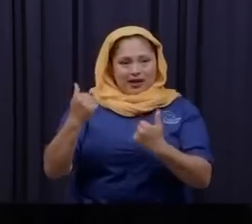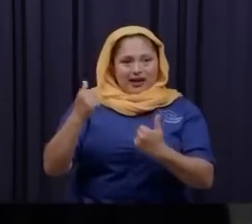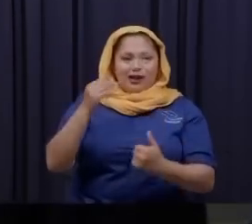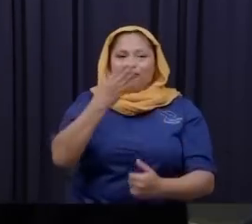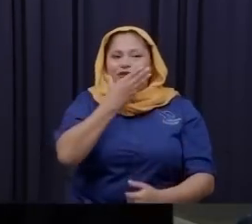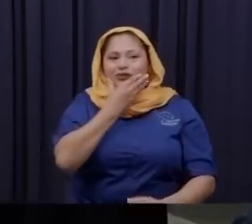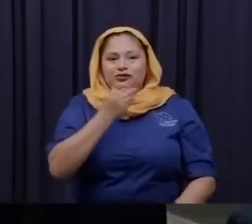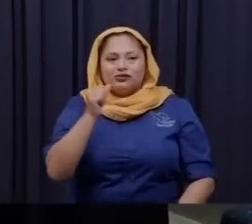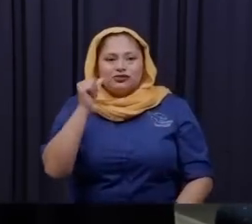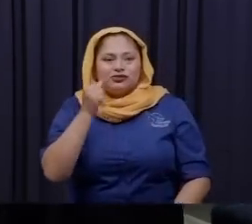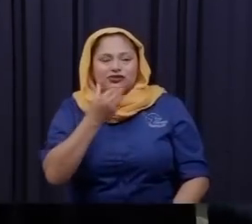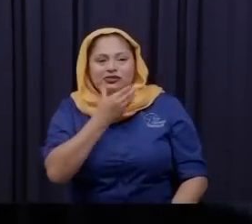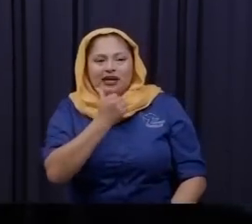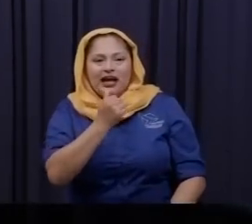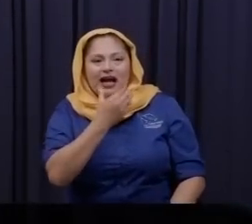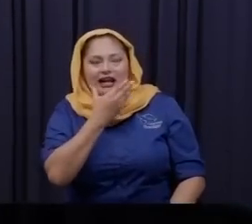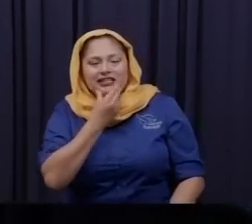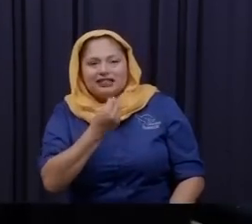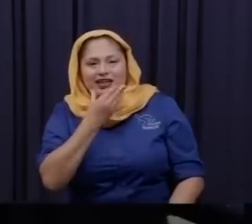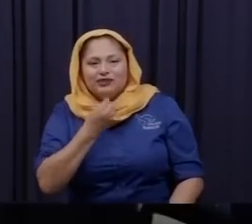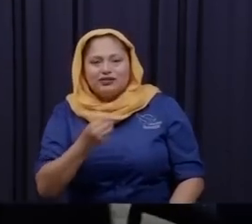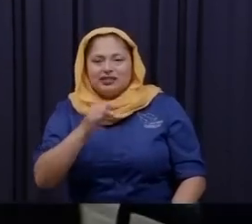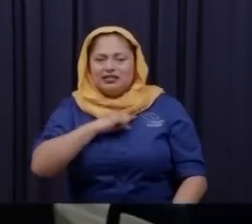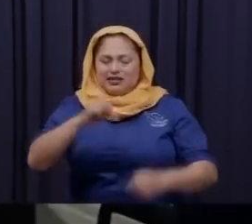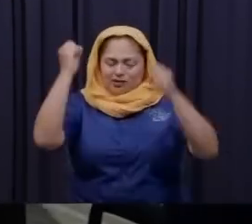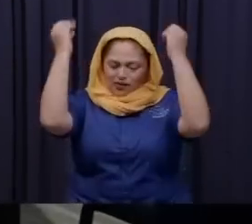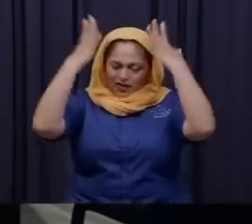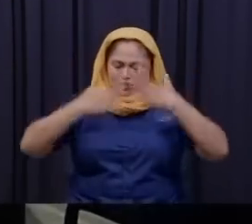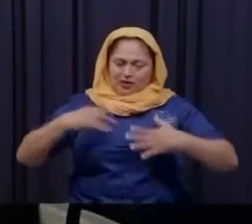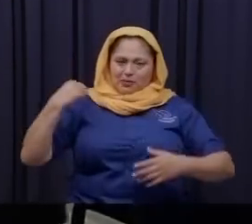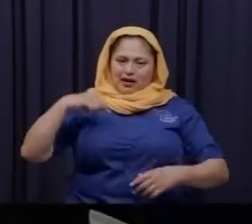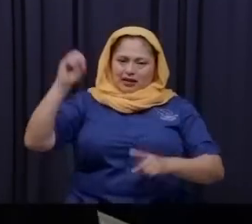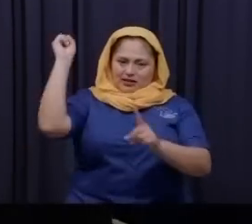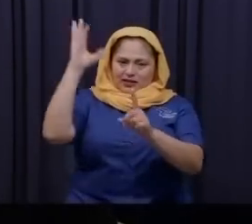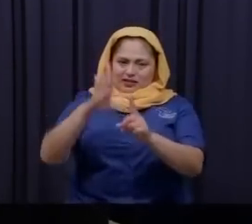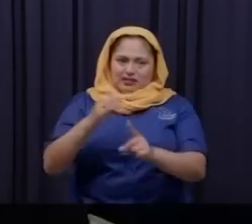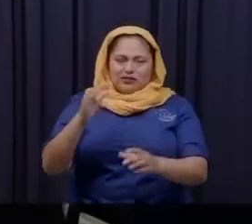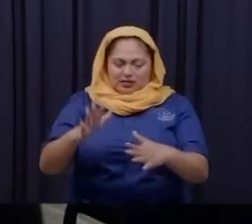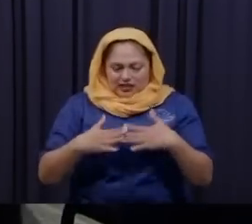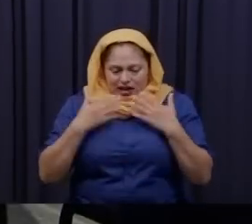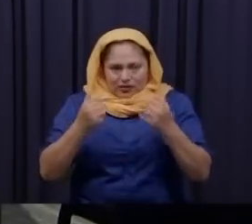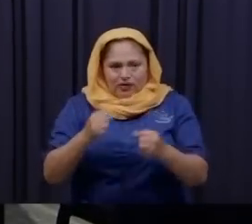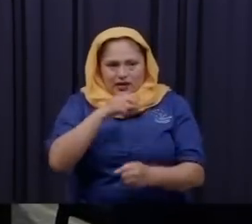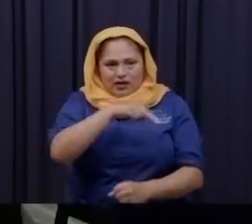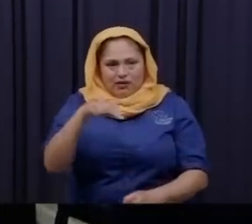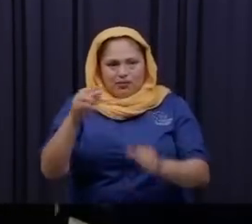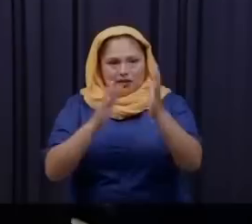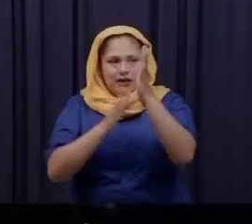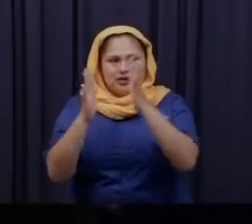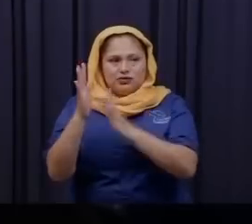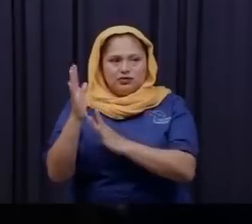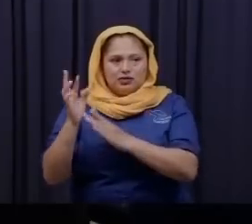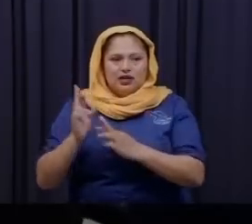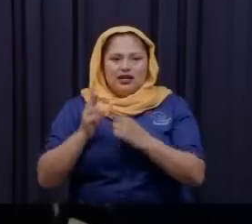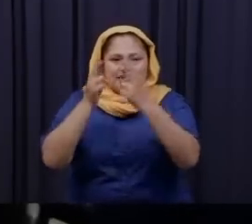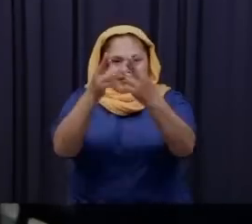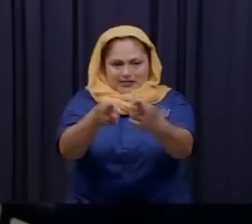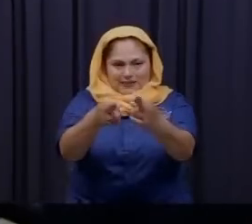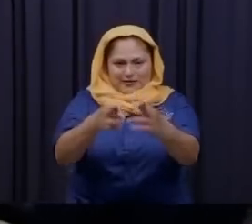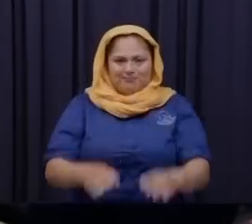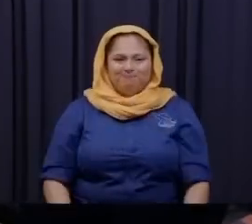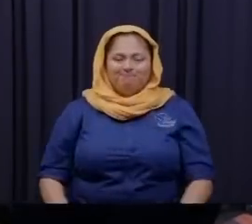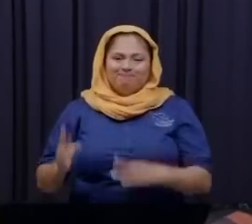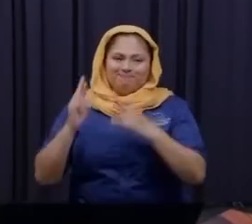con aceite para que sea bendecido en salud. En el nombre de Jesús, recibe,